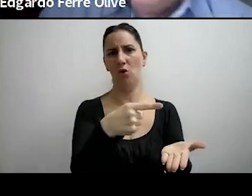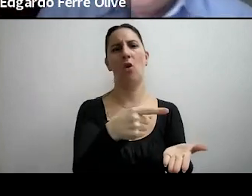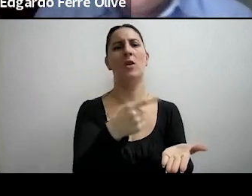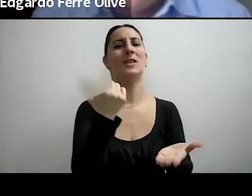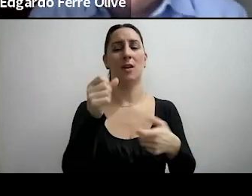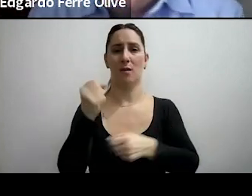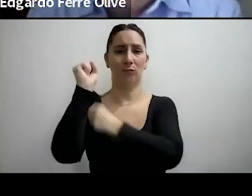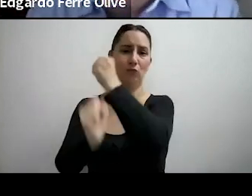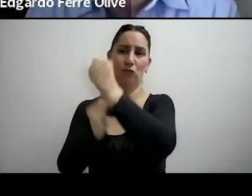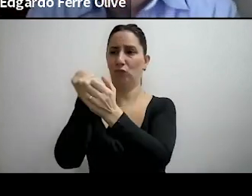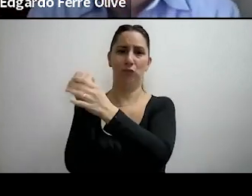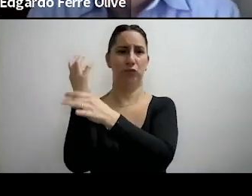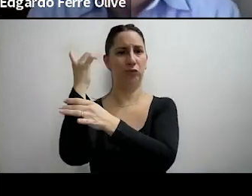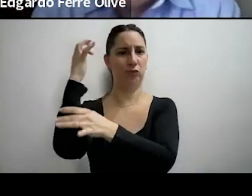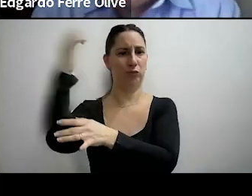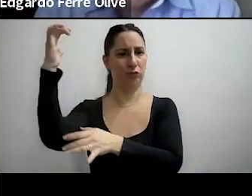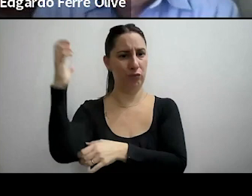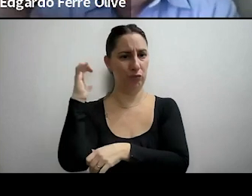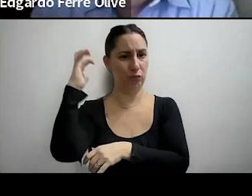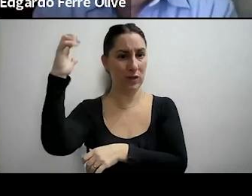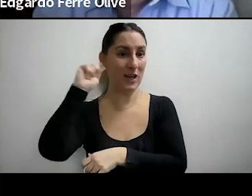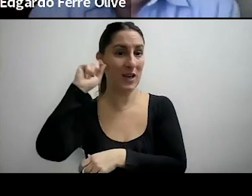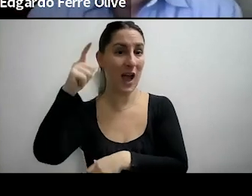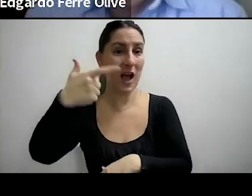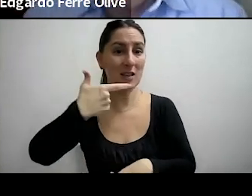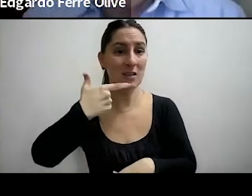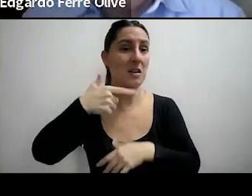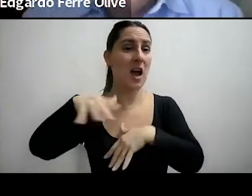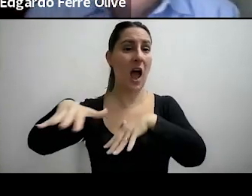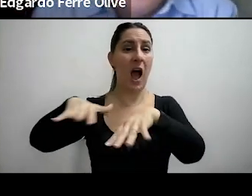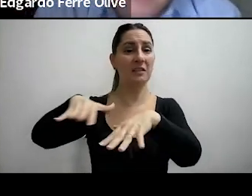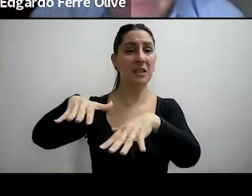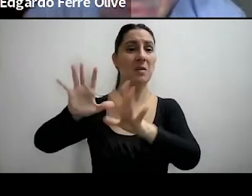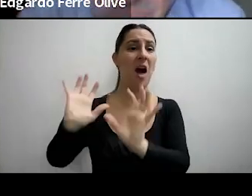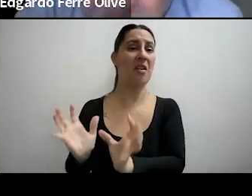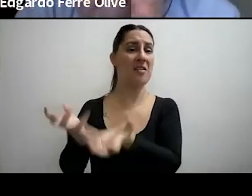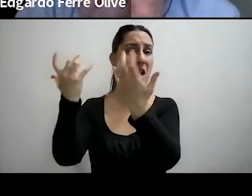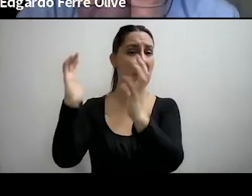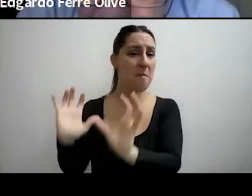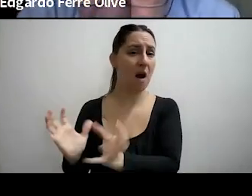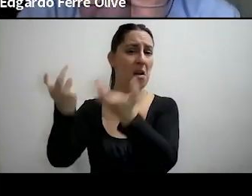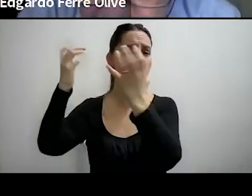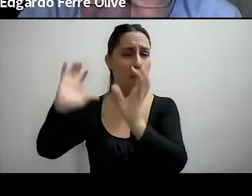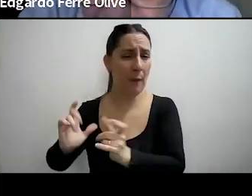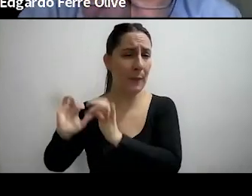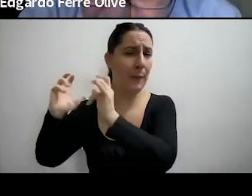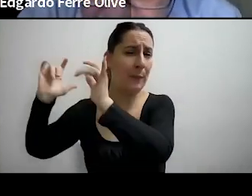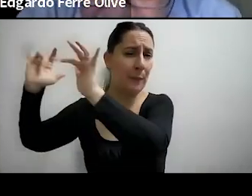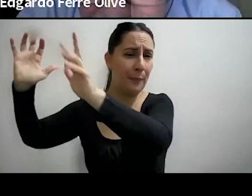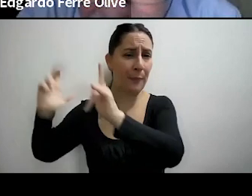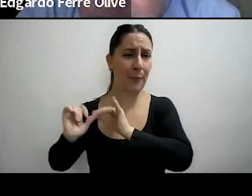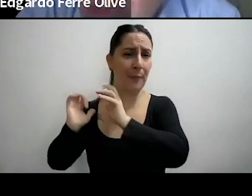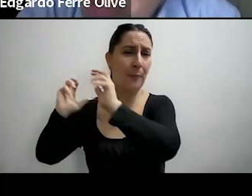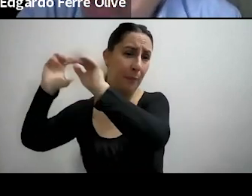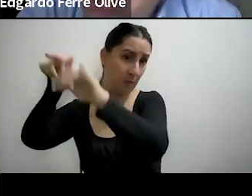gases, lo veo. Se produce en qué momento, hace una actividad, quema combustible fósil, está haciendo esa actividad que va a estar grabada.